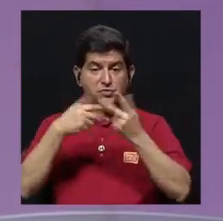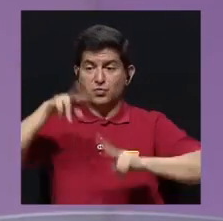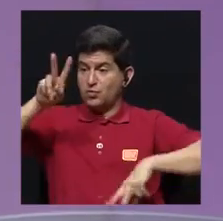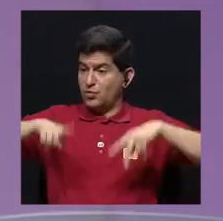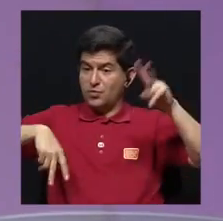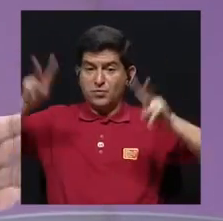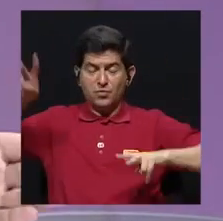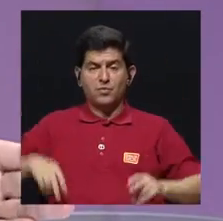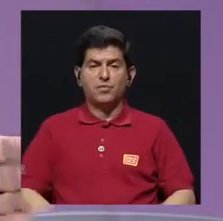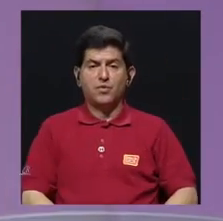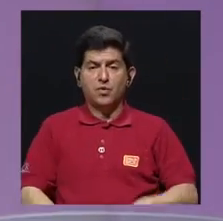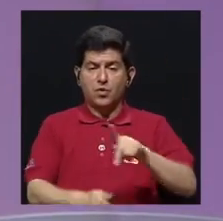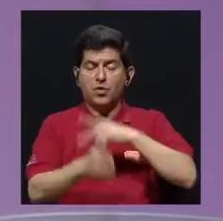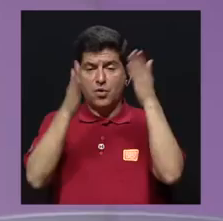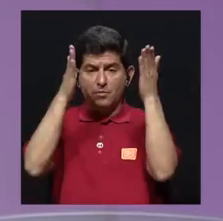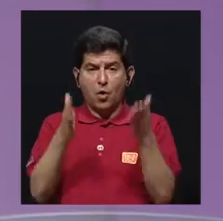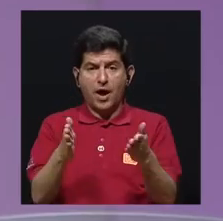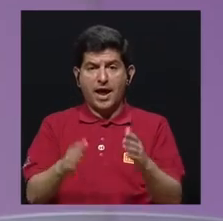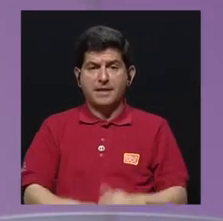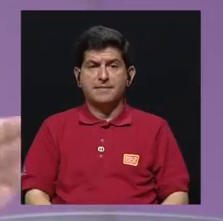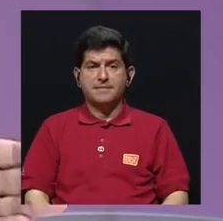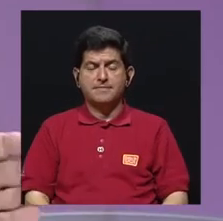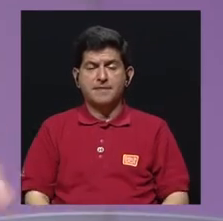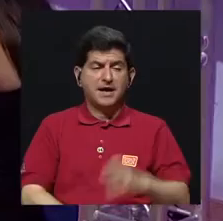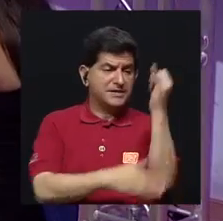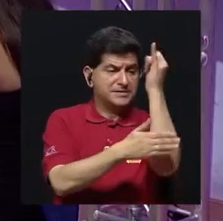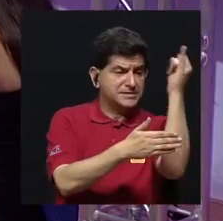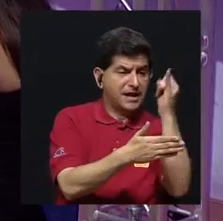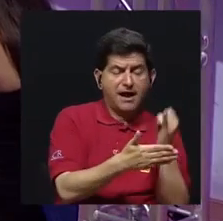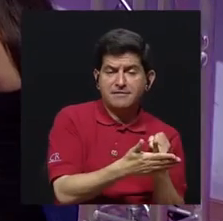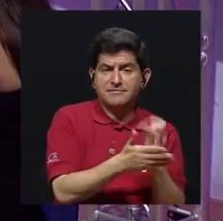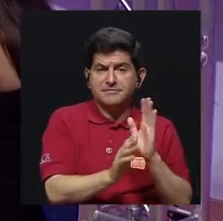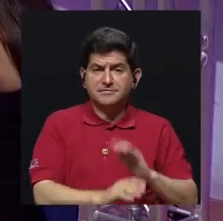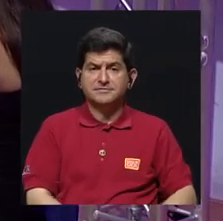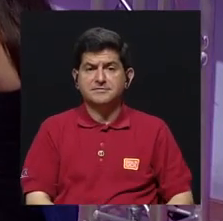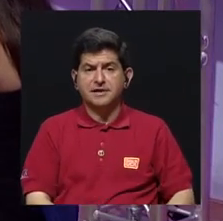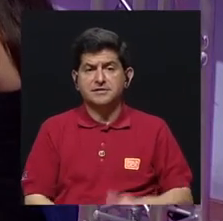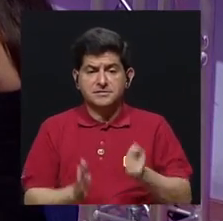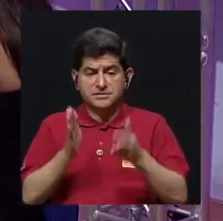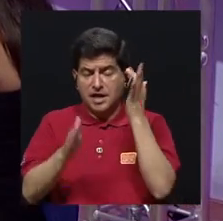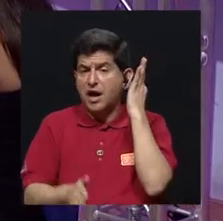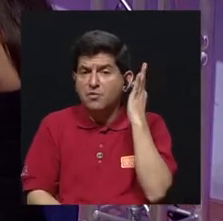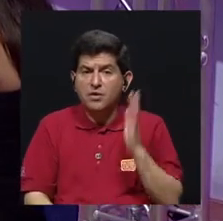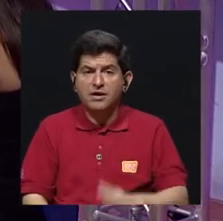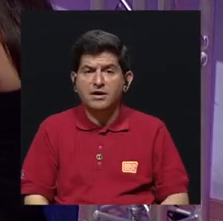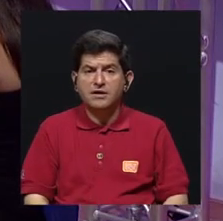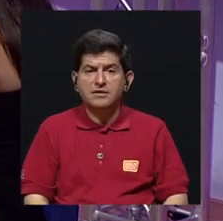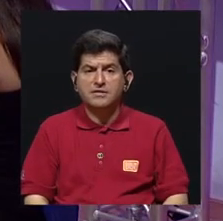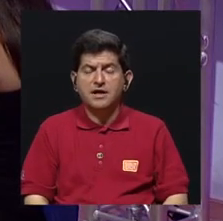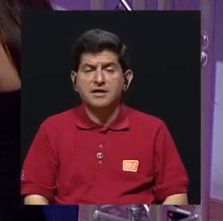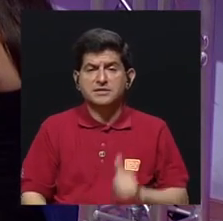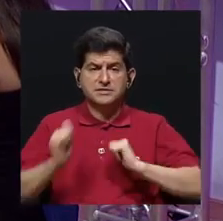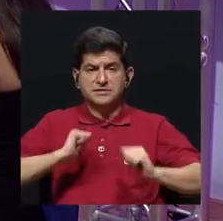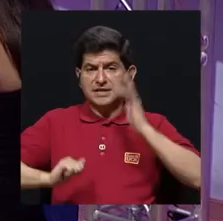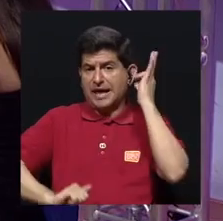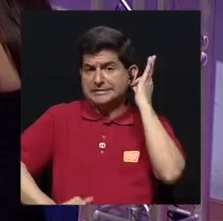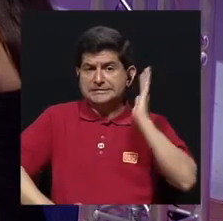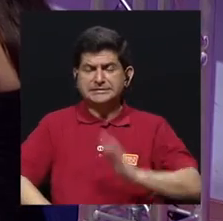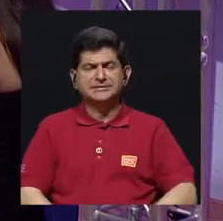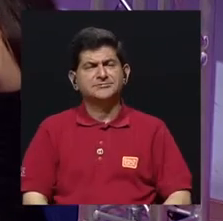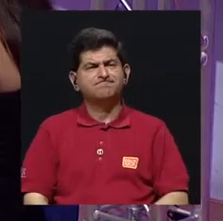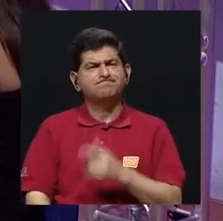plástico, hay abogadas, hay actrices. Entonces dijimos, bueno, ya tenemos muchos entre nosotros que nos